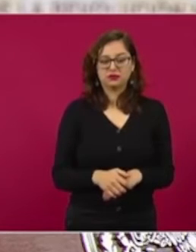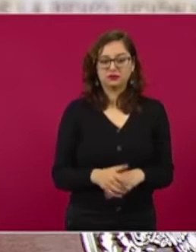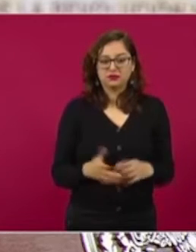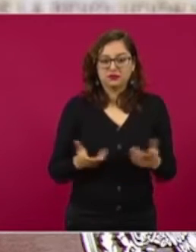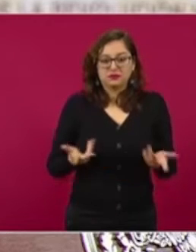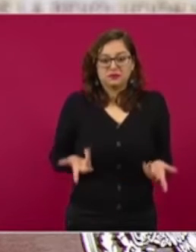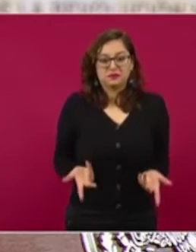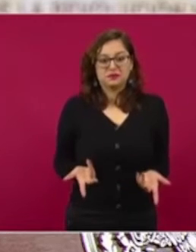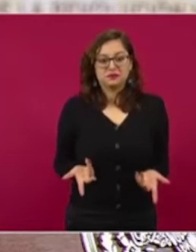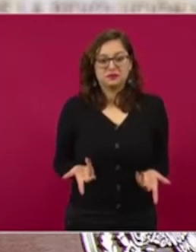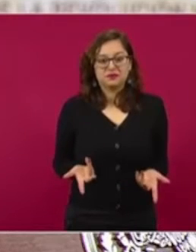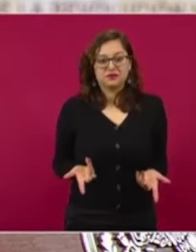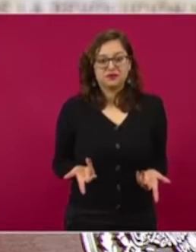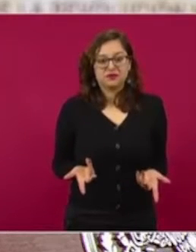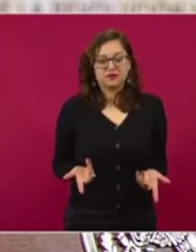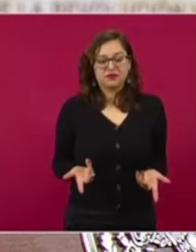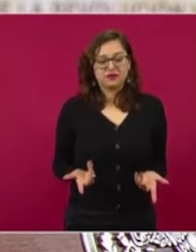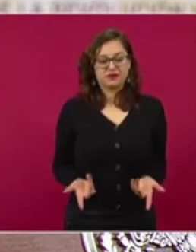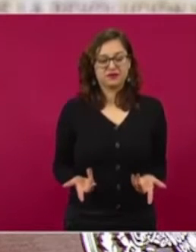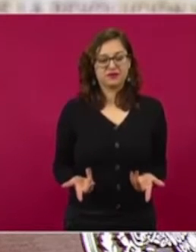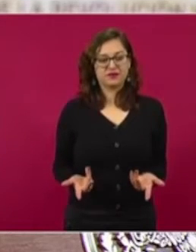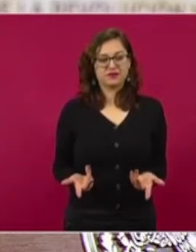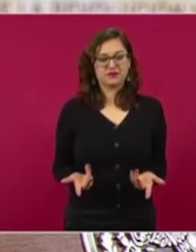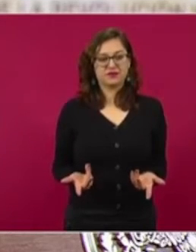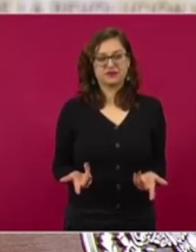¿Cuándo iban a terminar